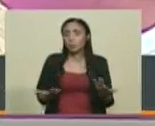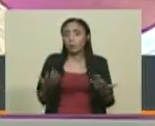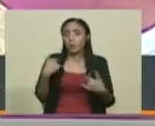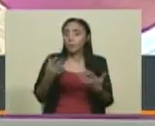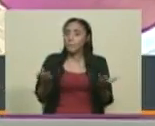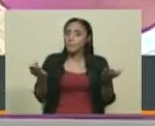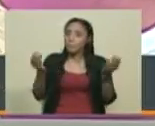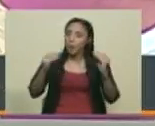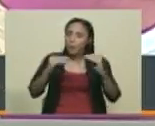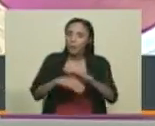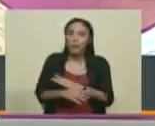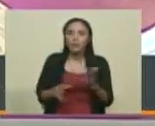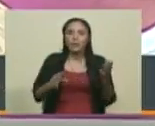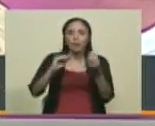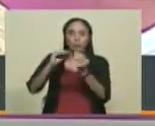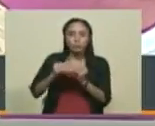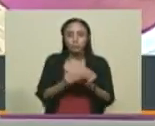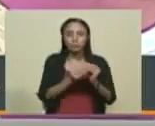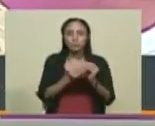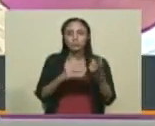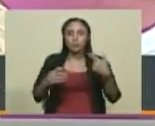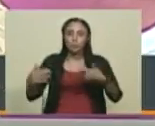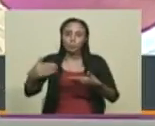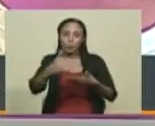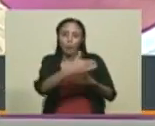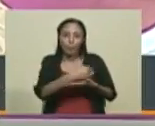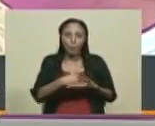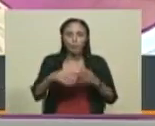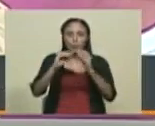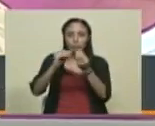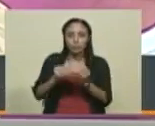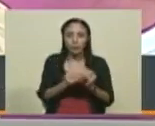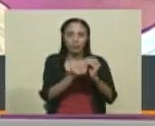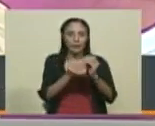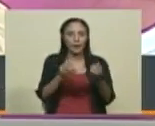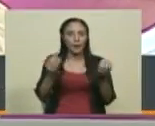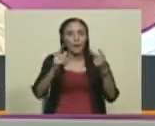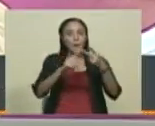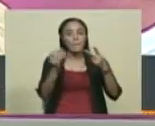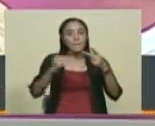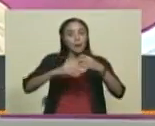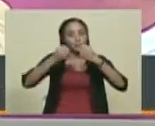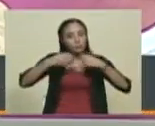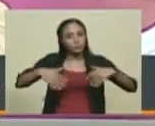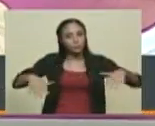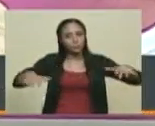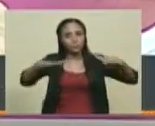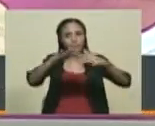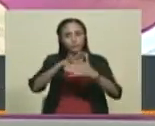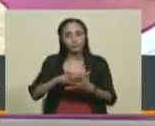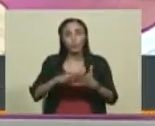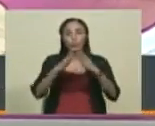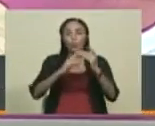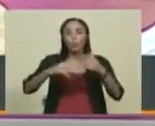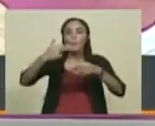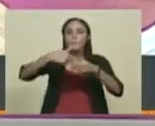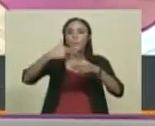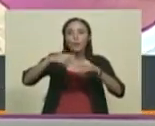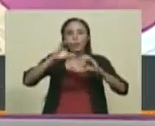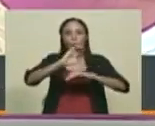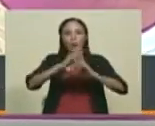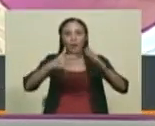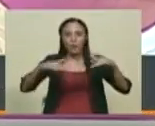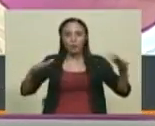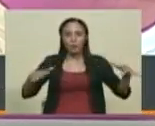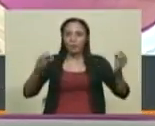Recuperar, expandir y llevar al máximo nivel a Petrocaribe.